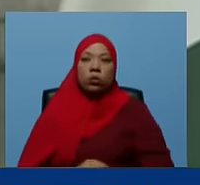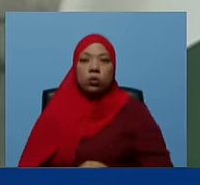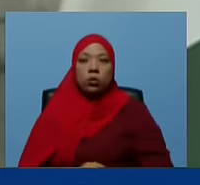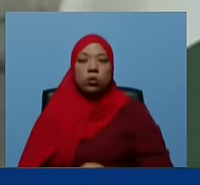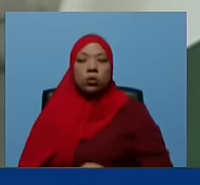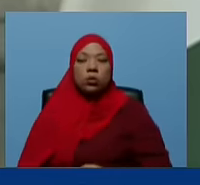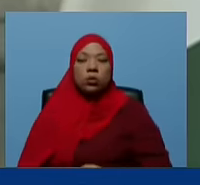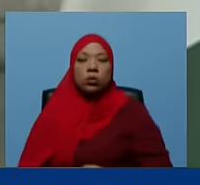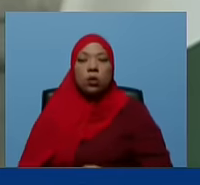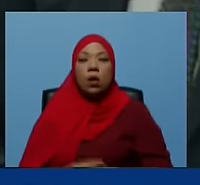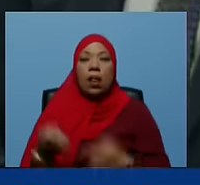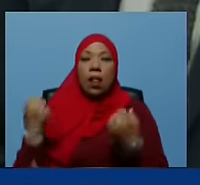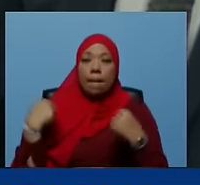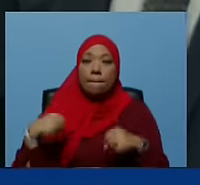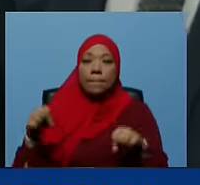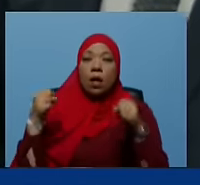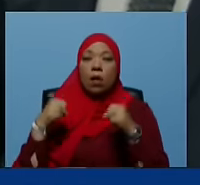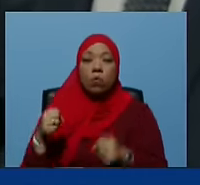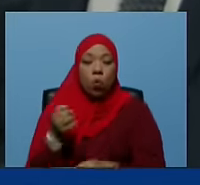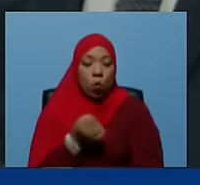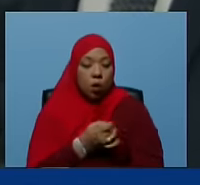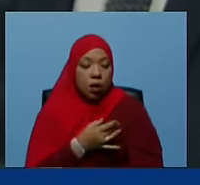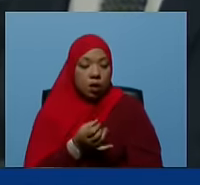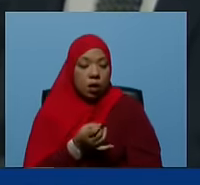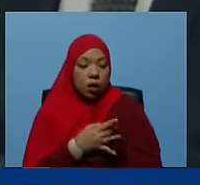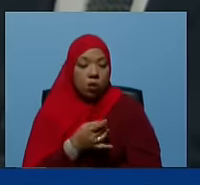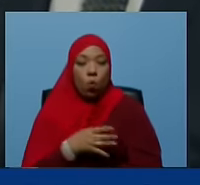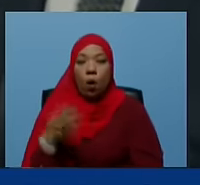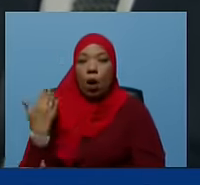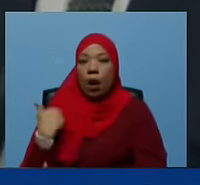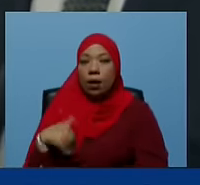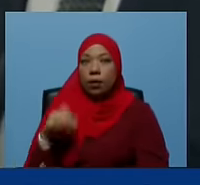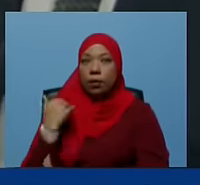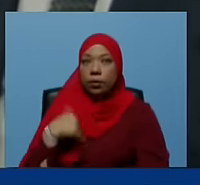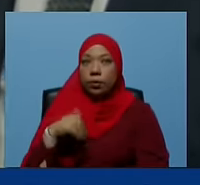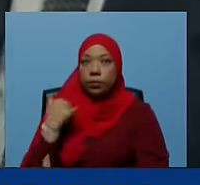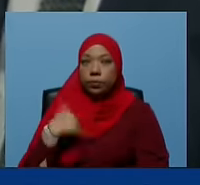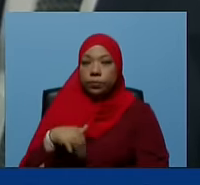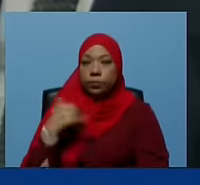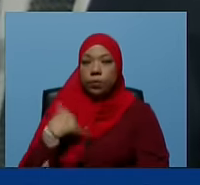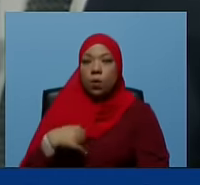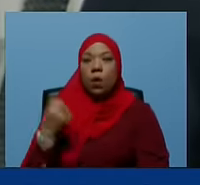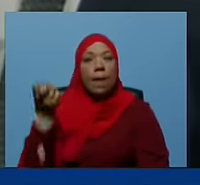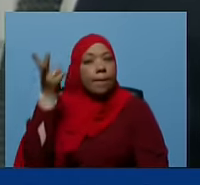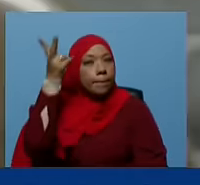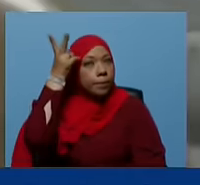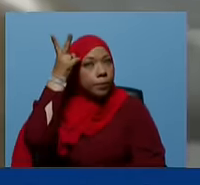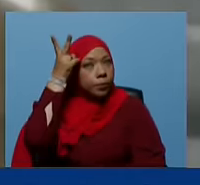En ese ejército iban chilenos, argentinos, peruanos,